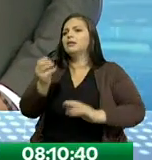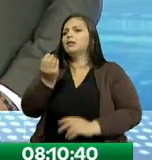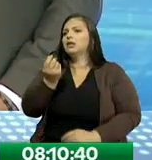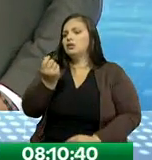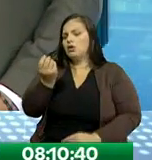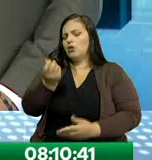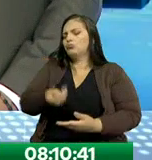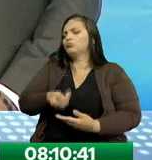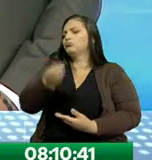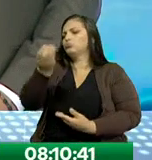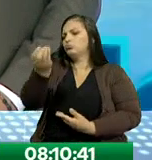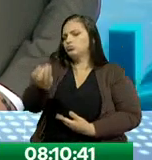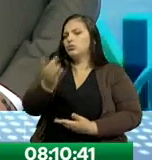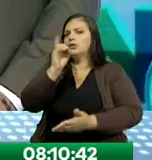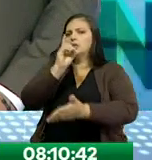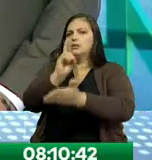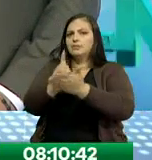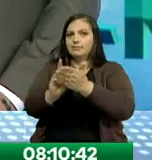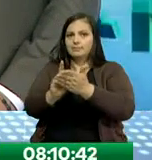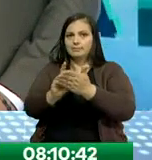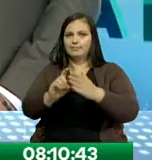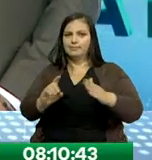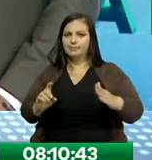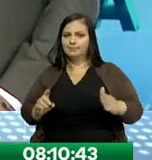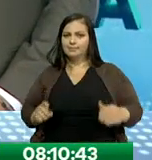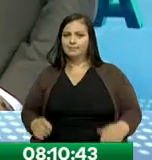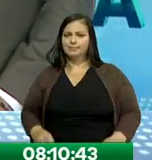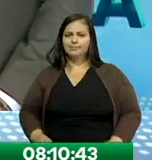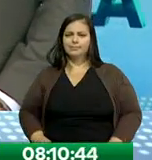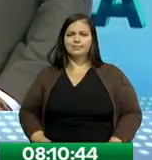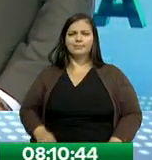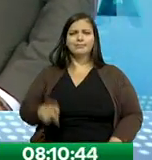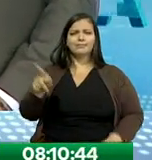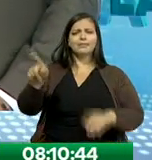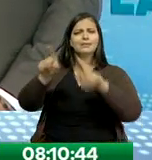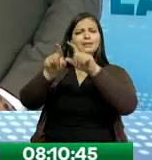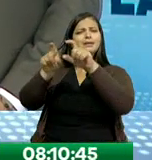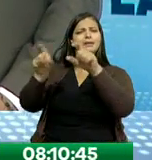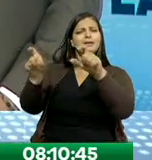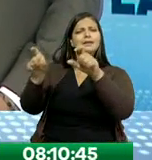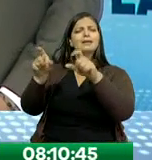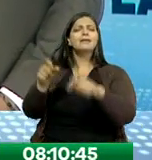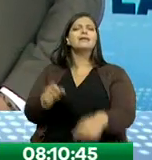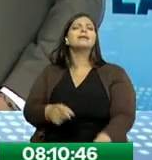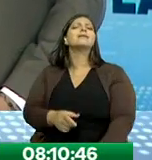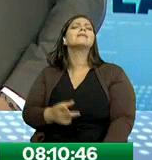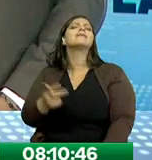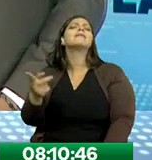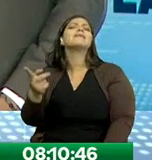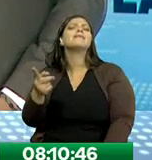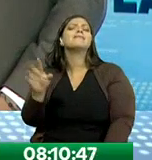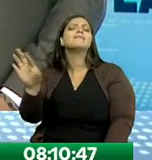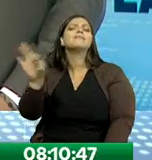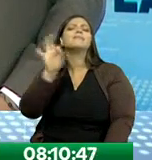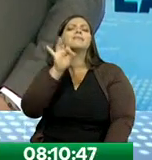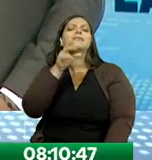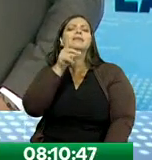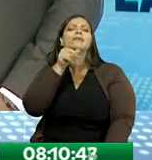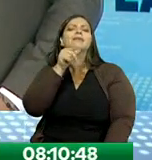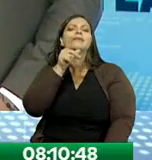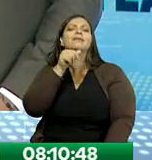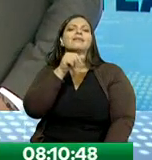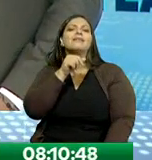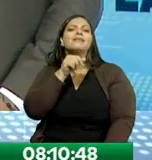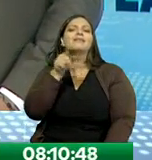bypass. ¿Cómo fue contratada si al tener bypass significa que le está perjudicando a otra empresa